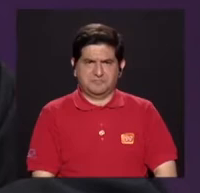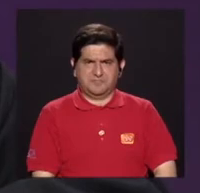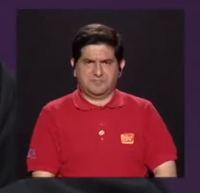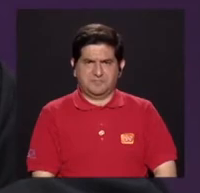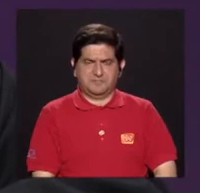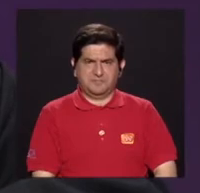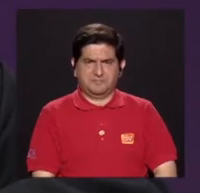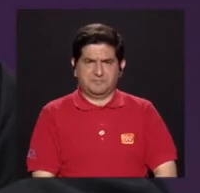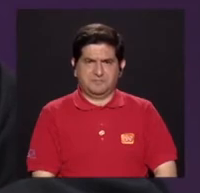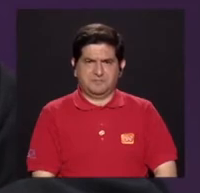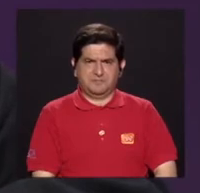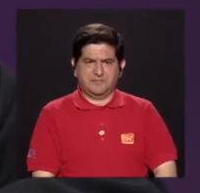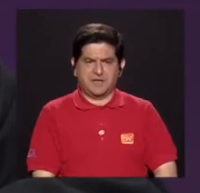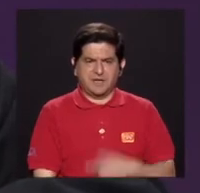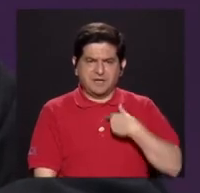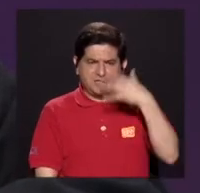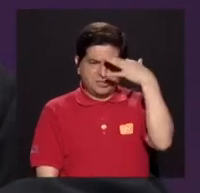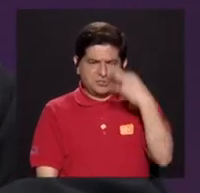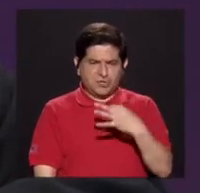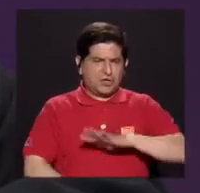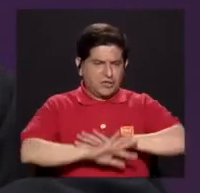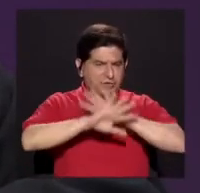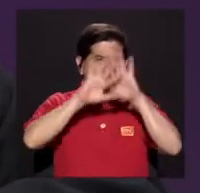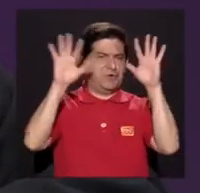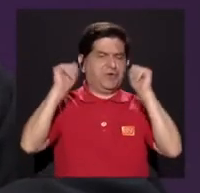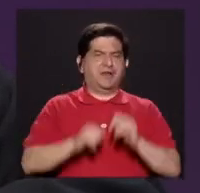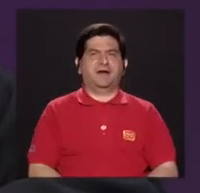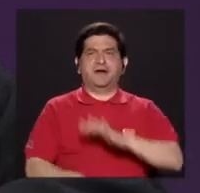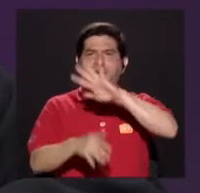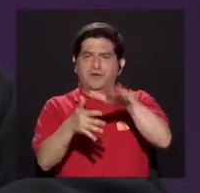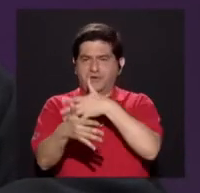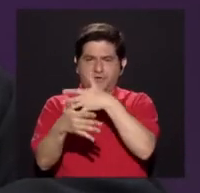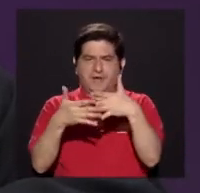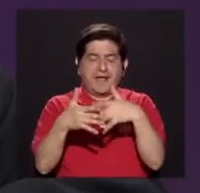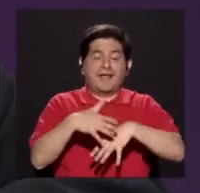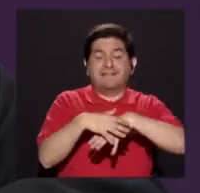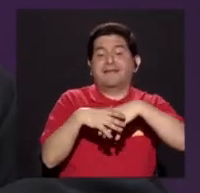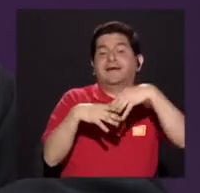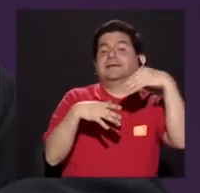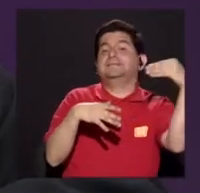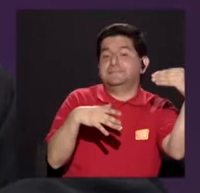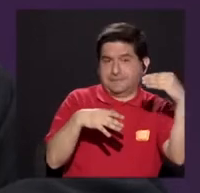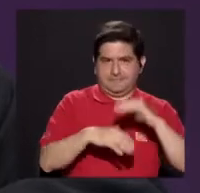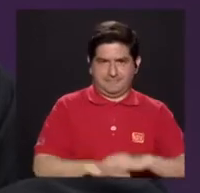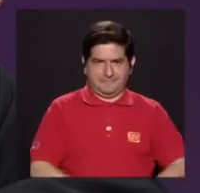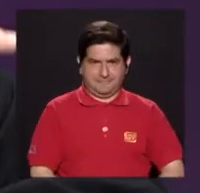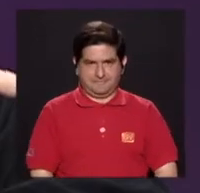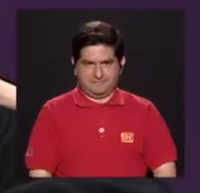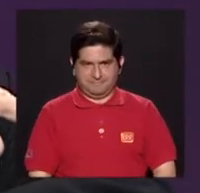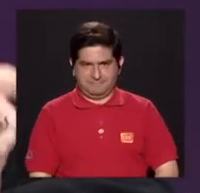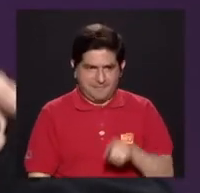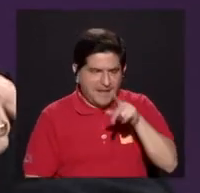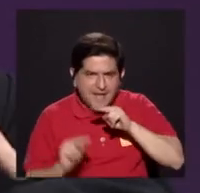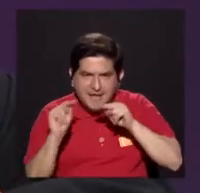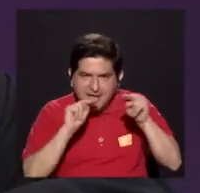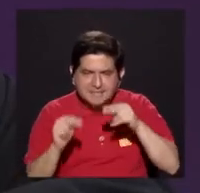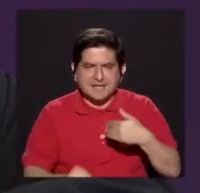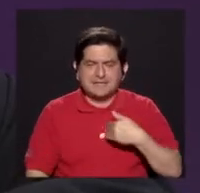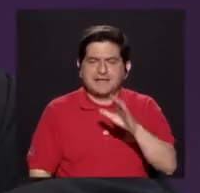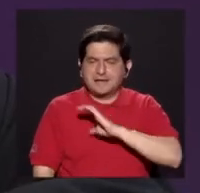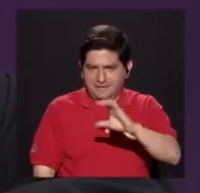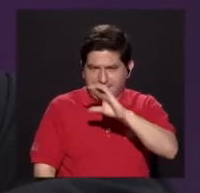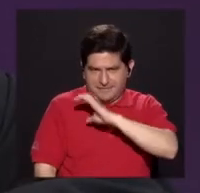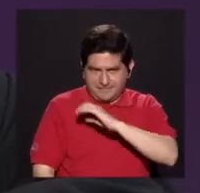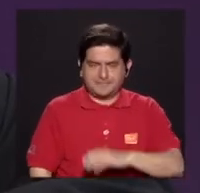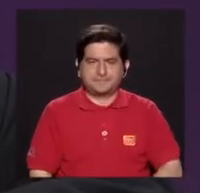de manera, me parece a mí muy clara, hay una agenda hacia afuera, ¿verdad? Porque esta negociación tiene una